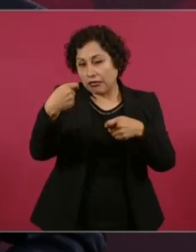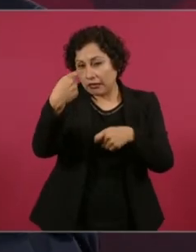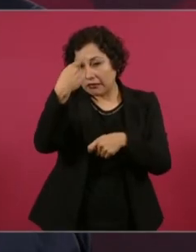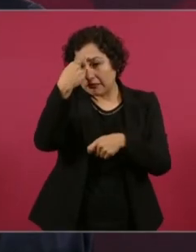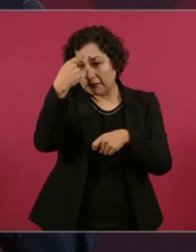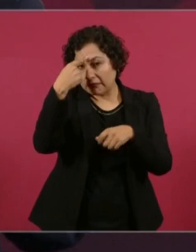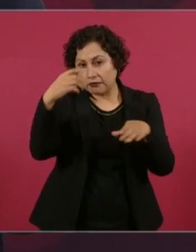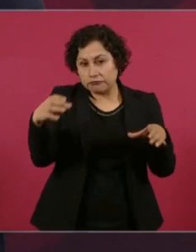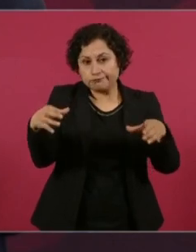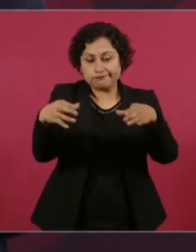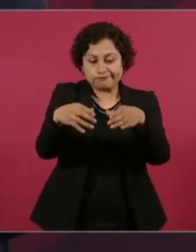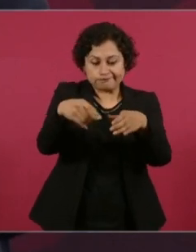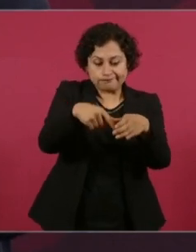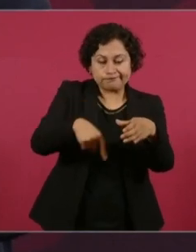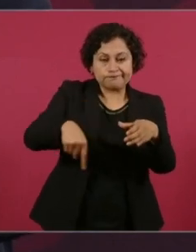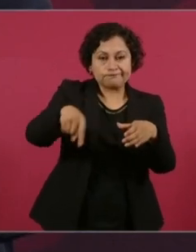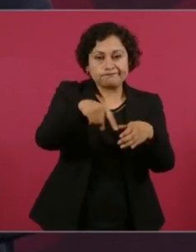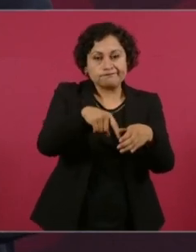muy